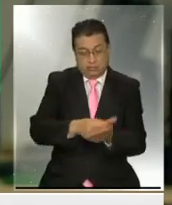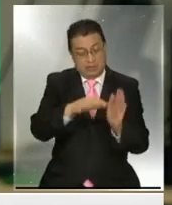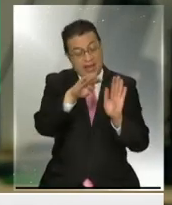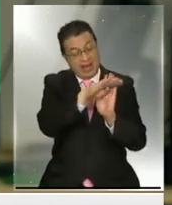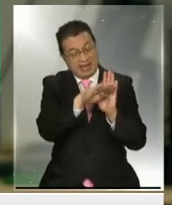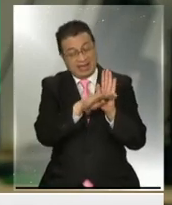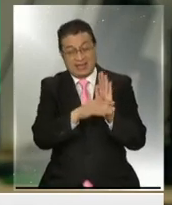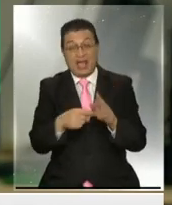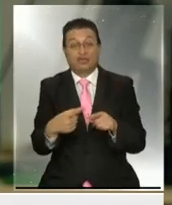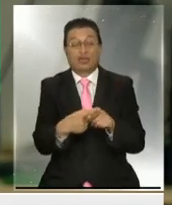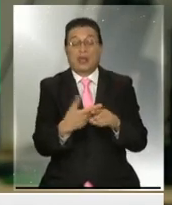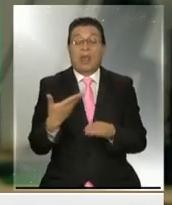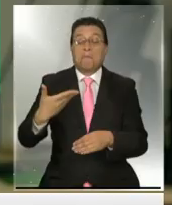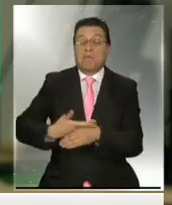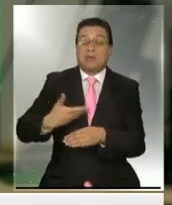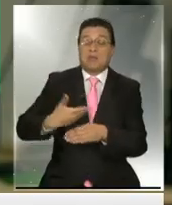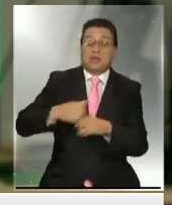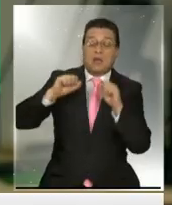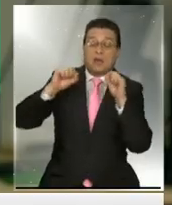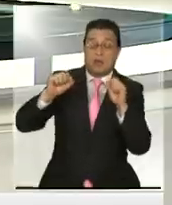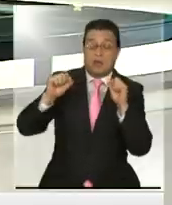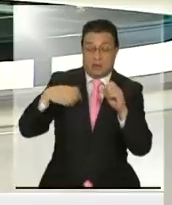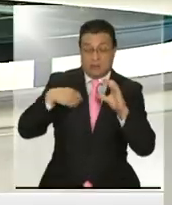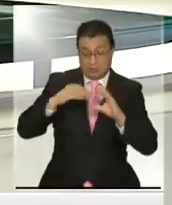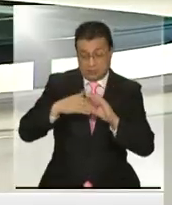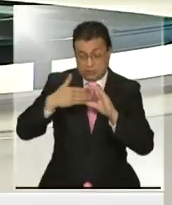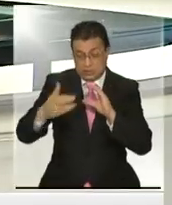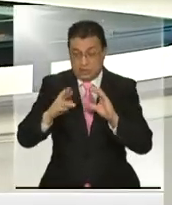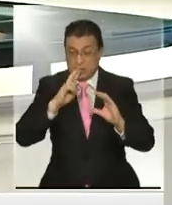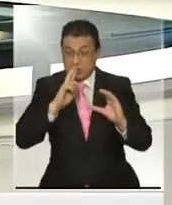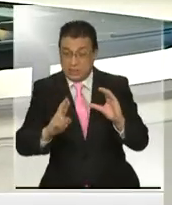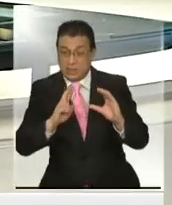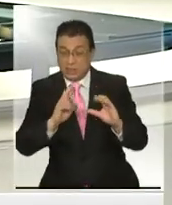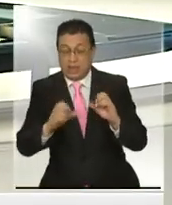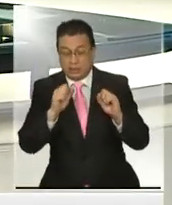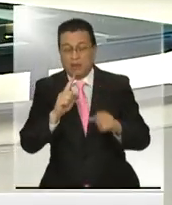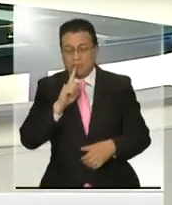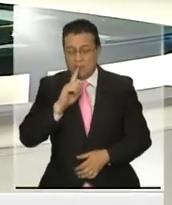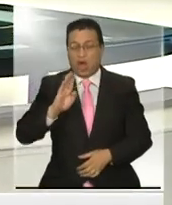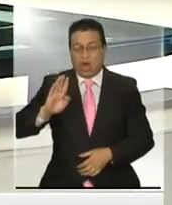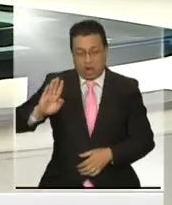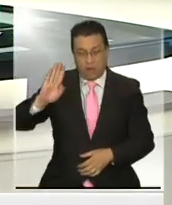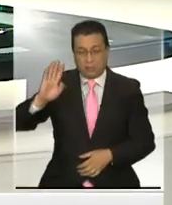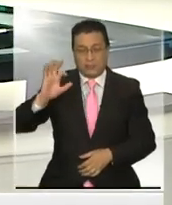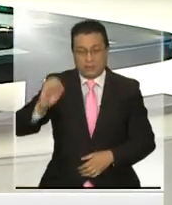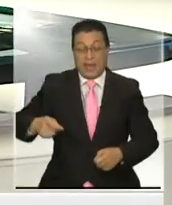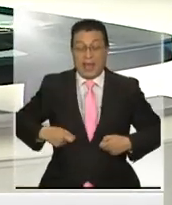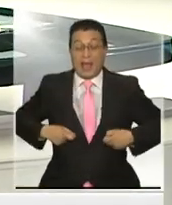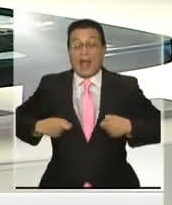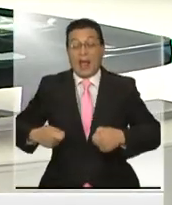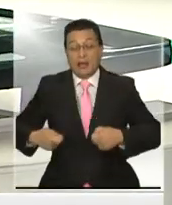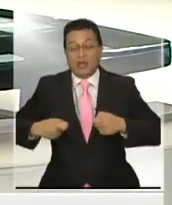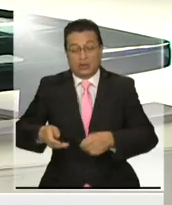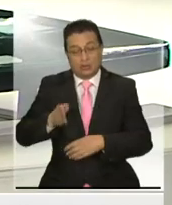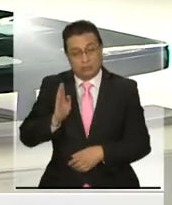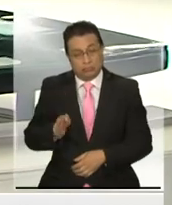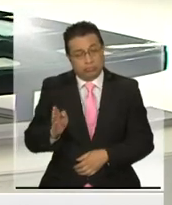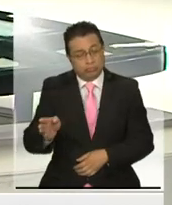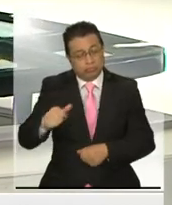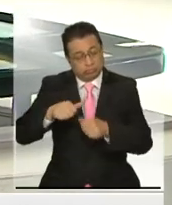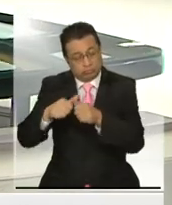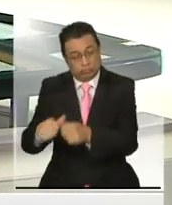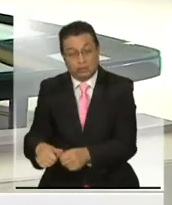social en términos de volumen y en términos de compromiso de gastos que sean permanentes no en el